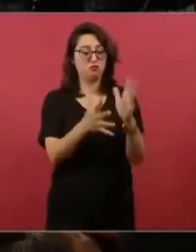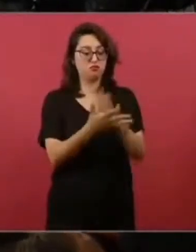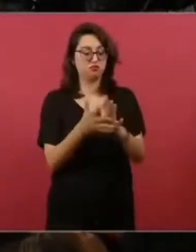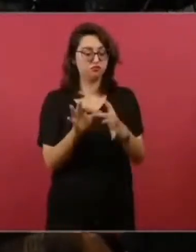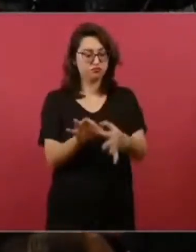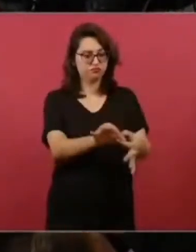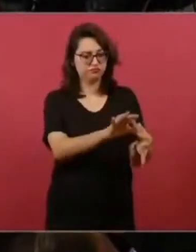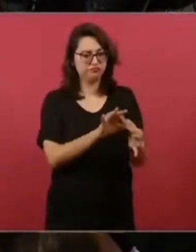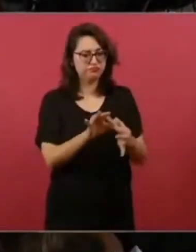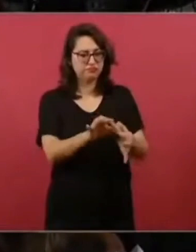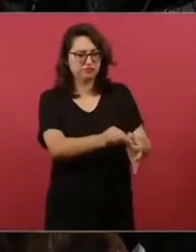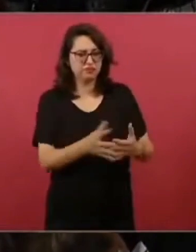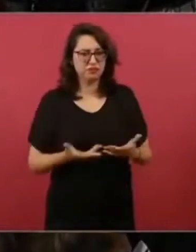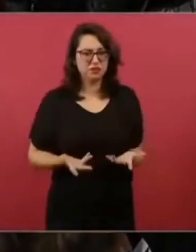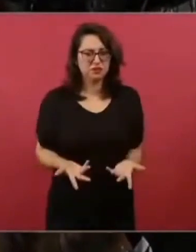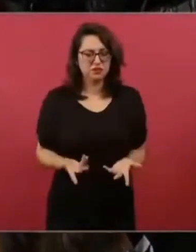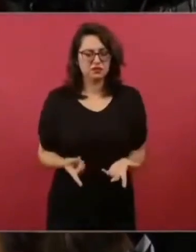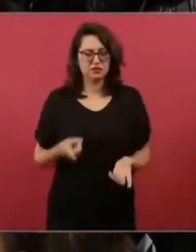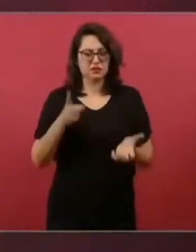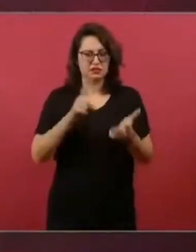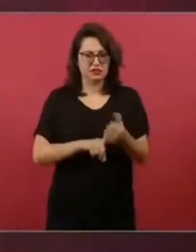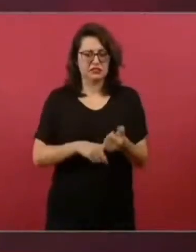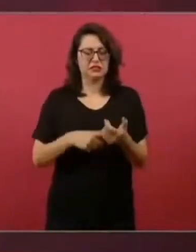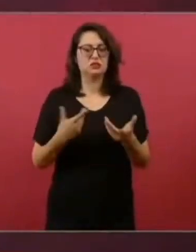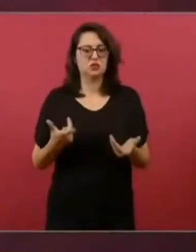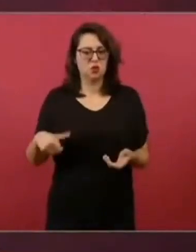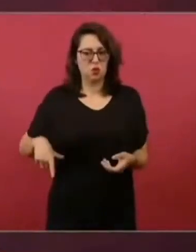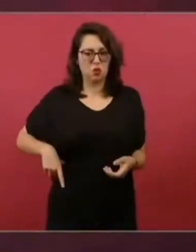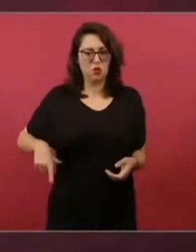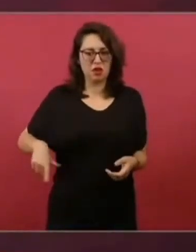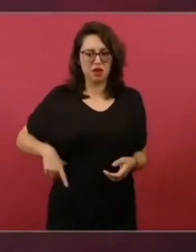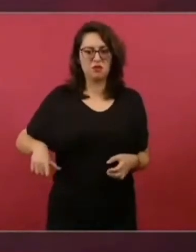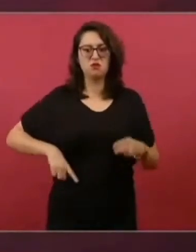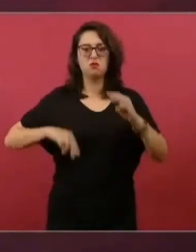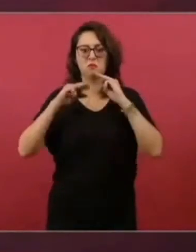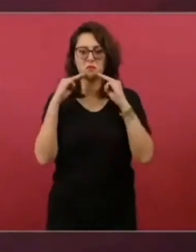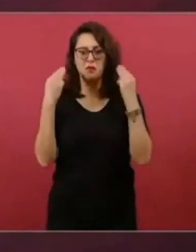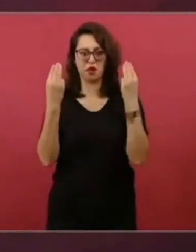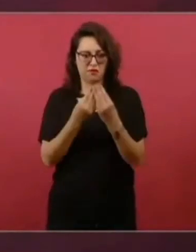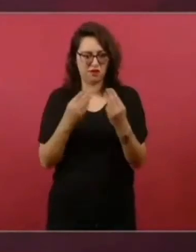promovieron la delincuencia